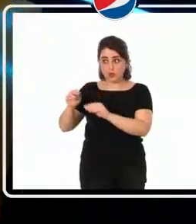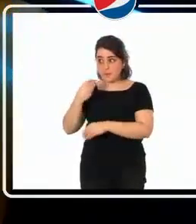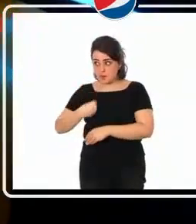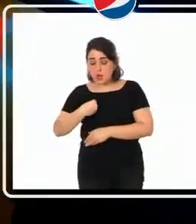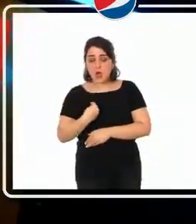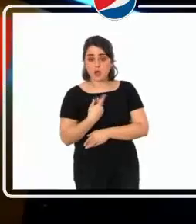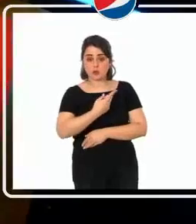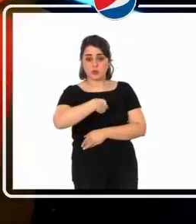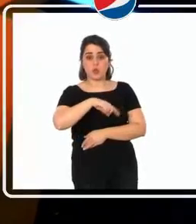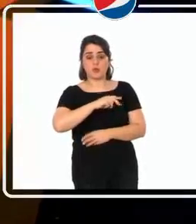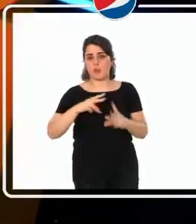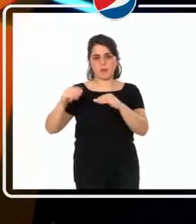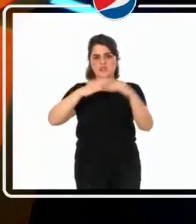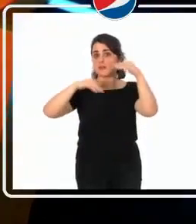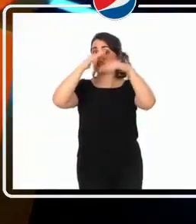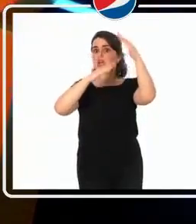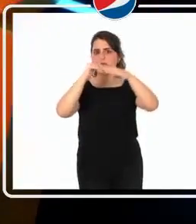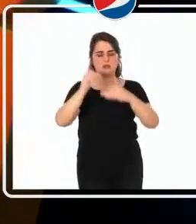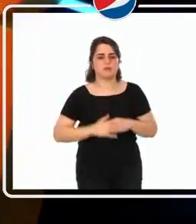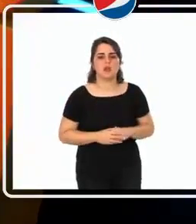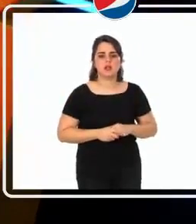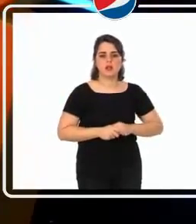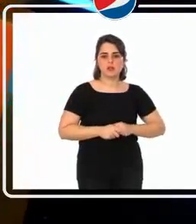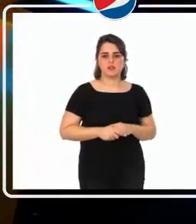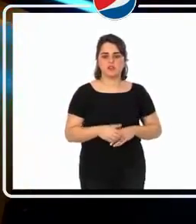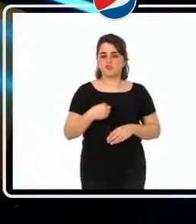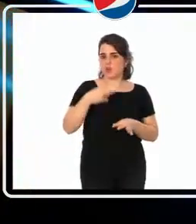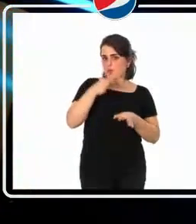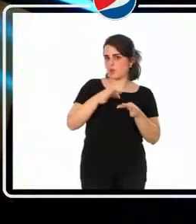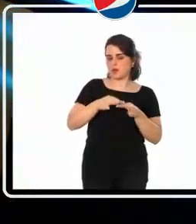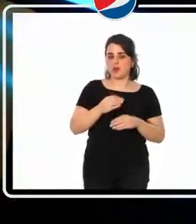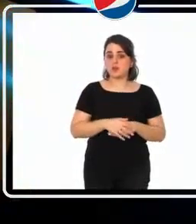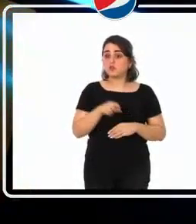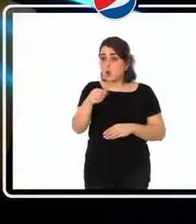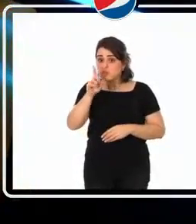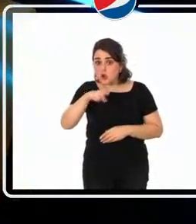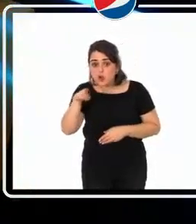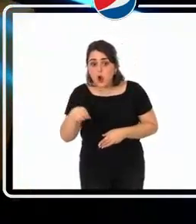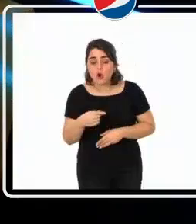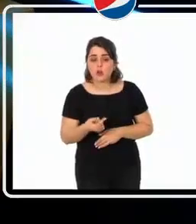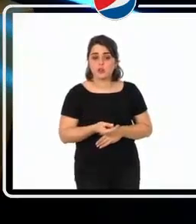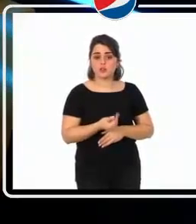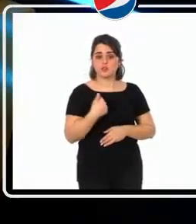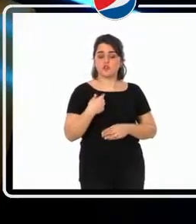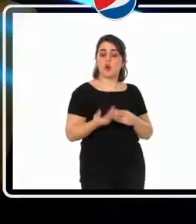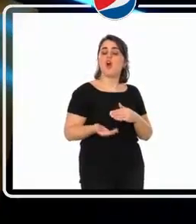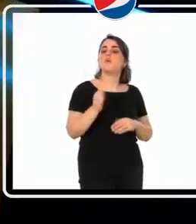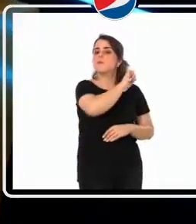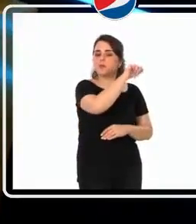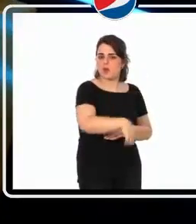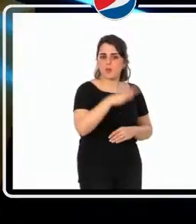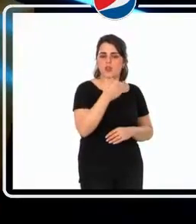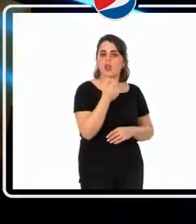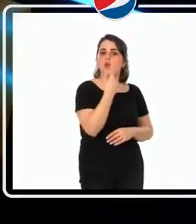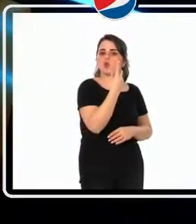no comimos. ¿Tú vas a comer uvas? No, yo lo haré. Pero tú el año pasado las contaste. Yo lo haré porque él cuenta, él hace la cuenta. No,